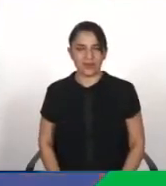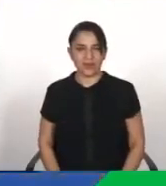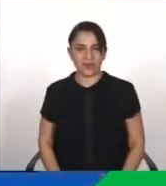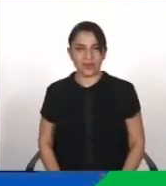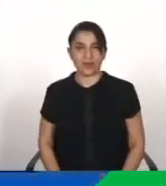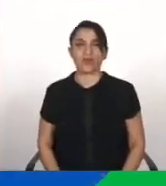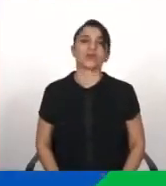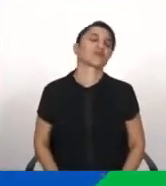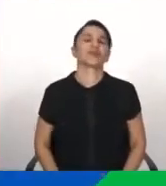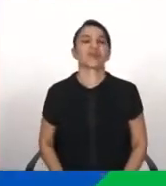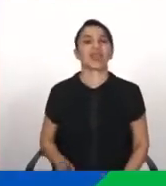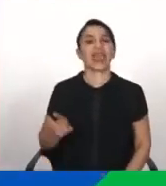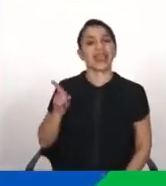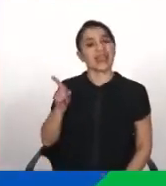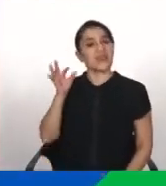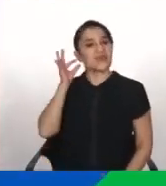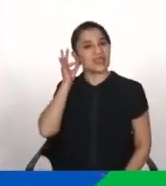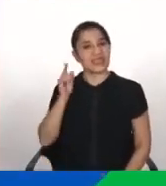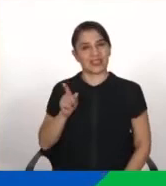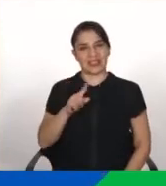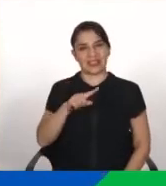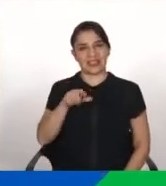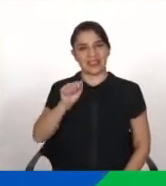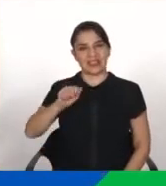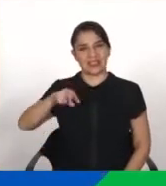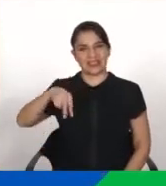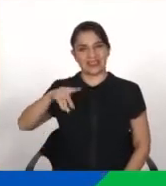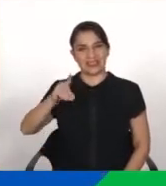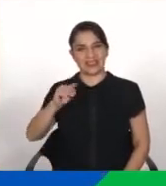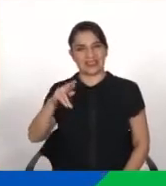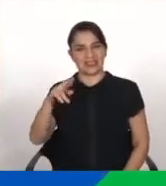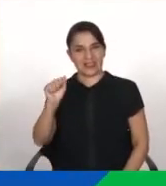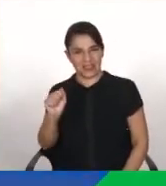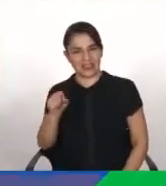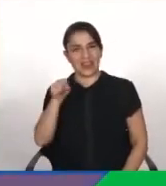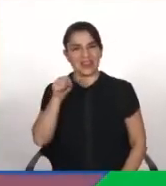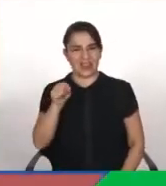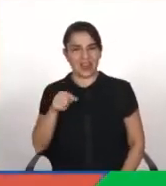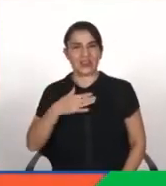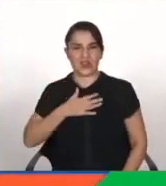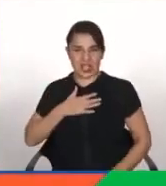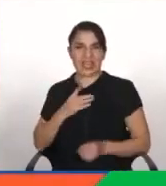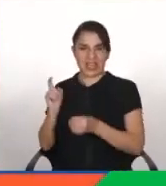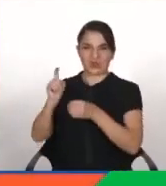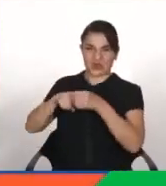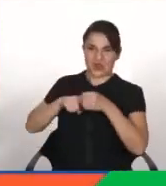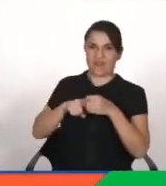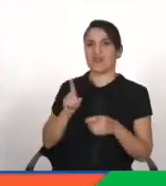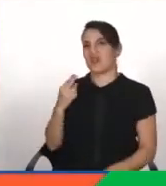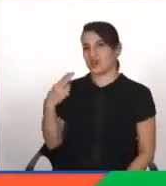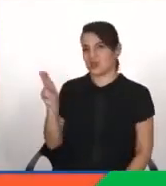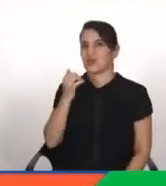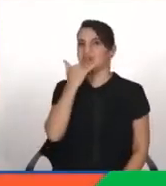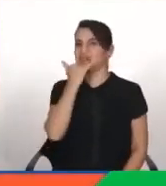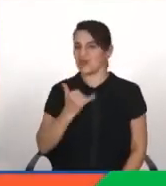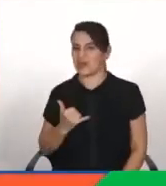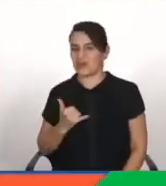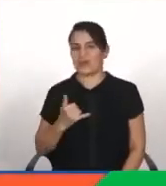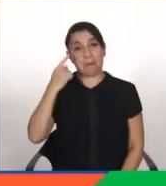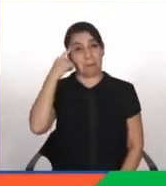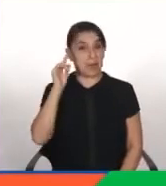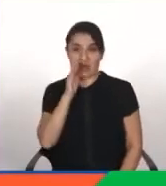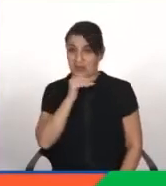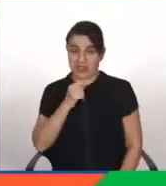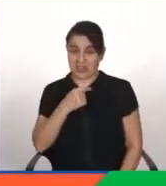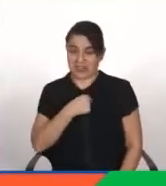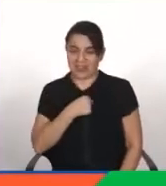Escuchando aquí a Sandra de la Hiperactina, me han dado ganas de suscribirme a su canal, pero lamentablemente ya estoy suscrito, así que no me puedo suscribir. Oye. ¿Cómo lo hacen